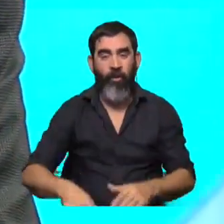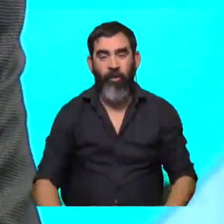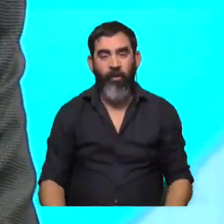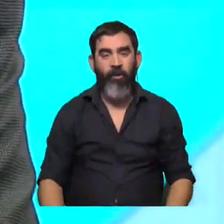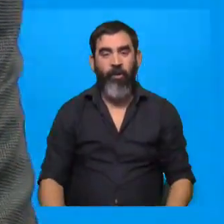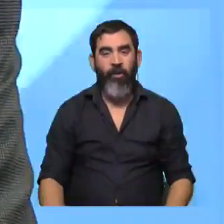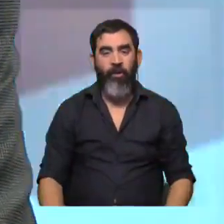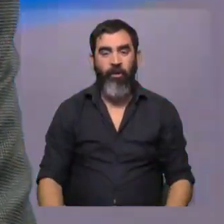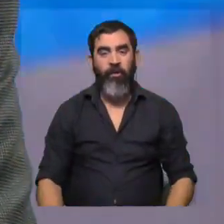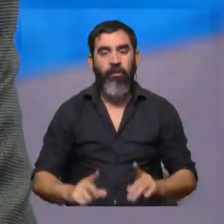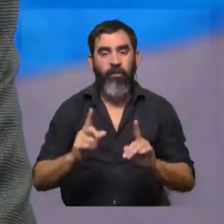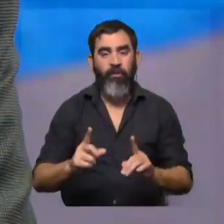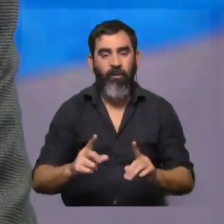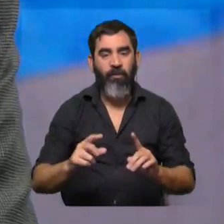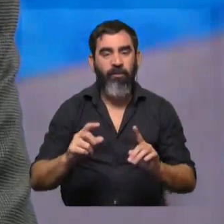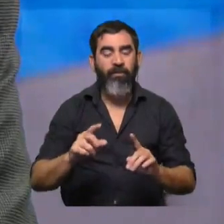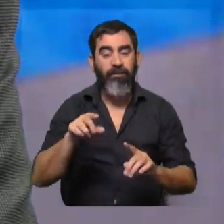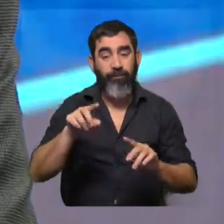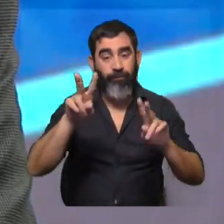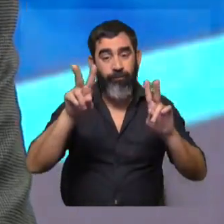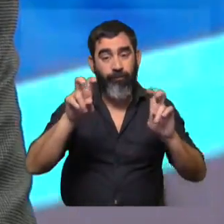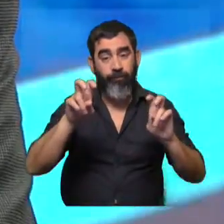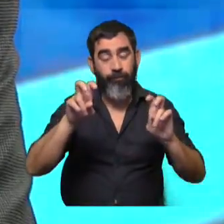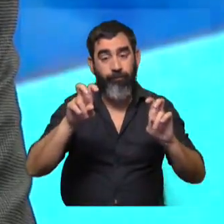que también es un